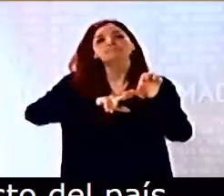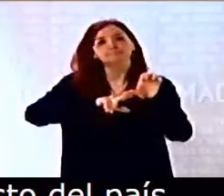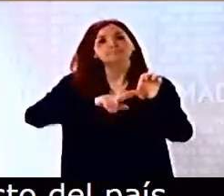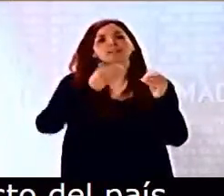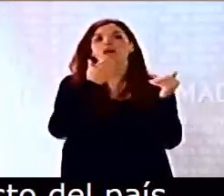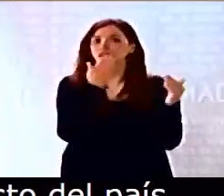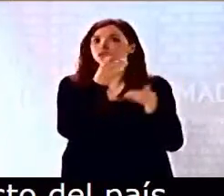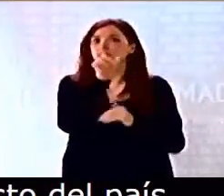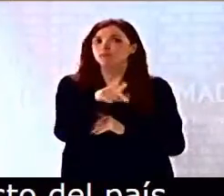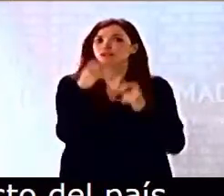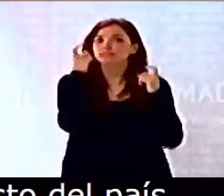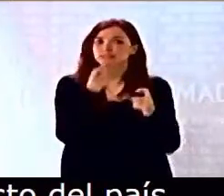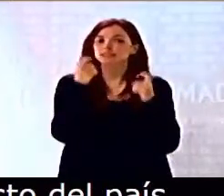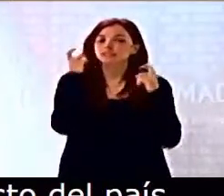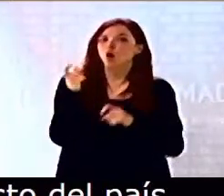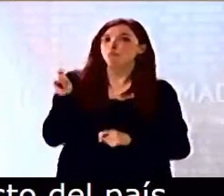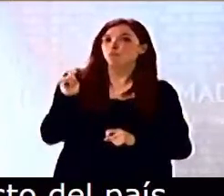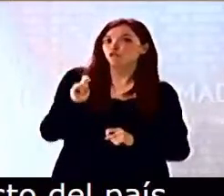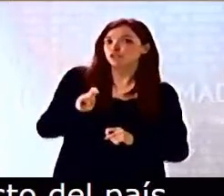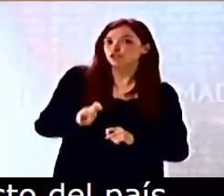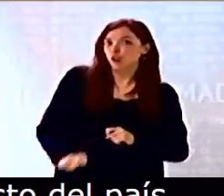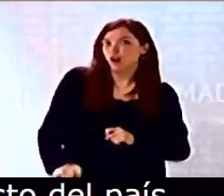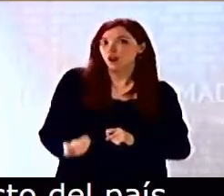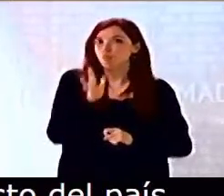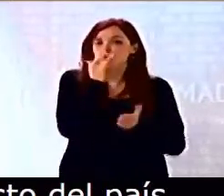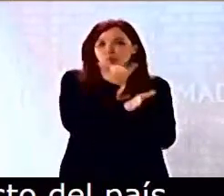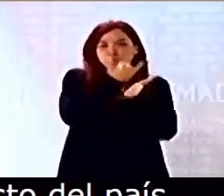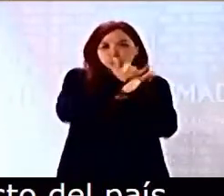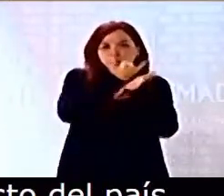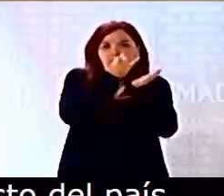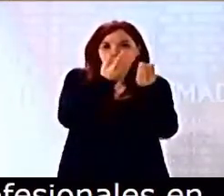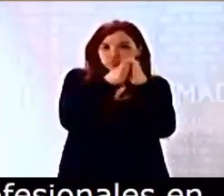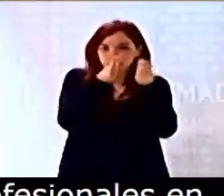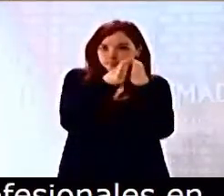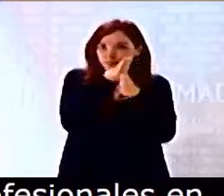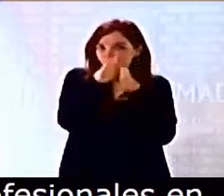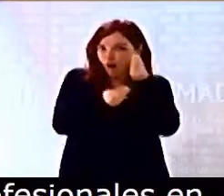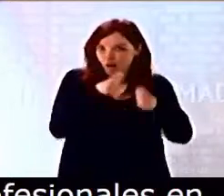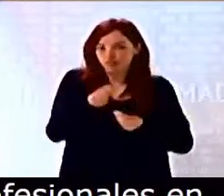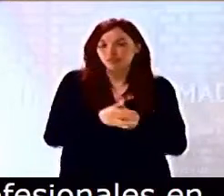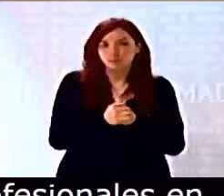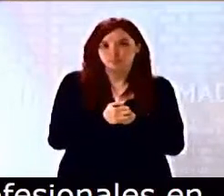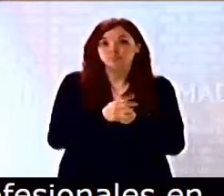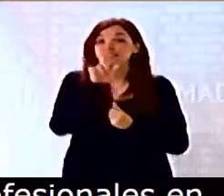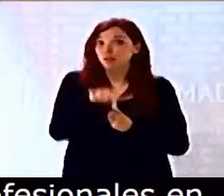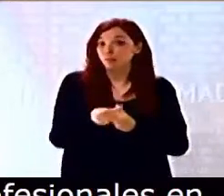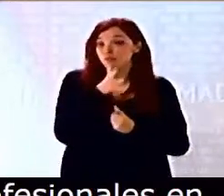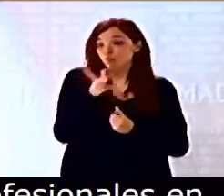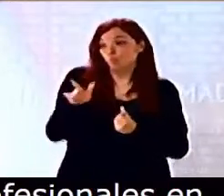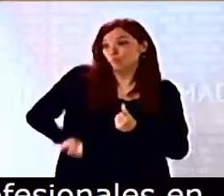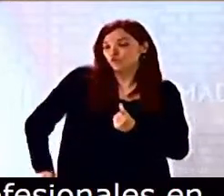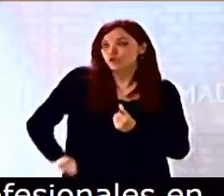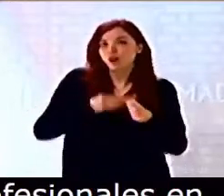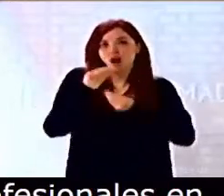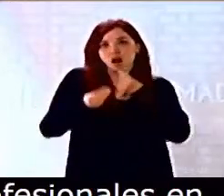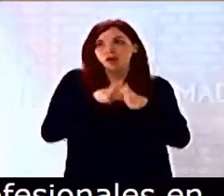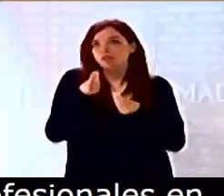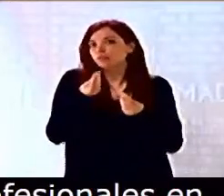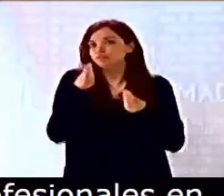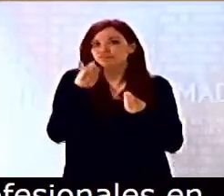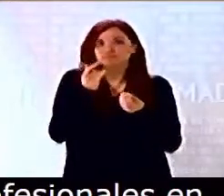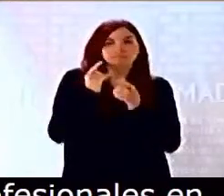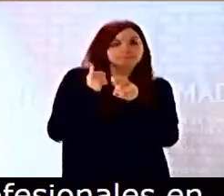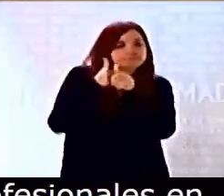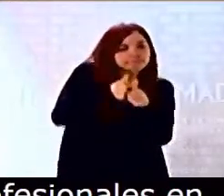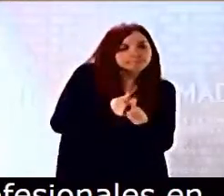también al esfuerzo de nuestros profesionales en realizar los cribados y en realizar todas las actividades de